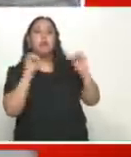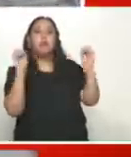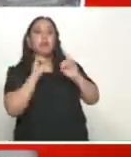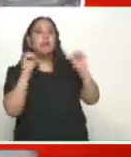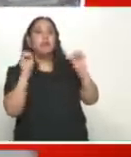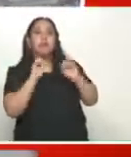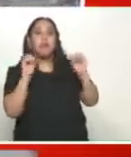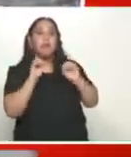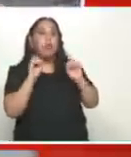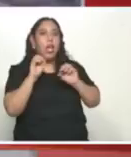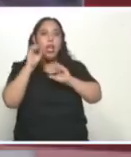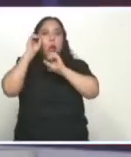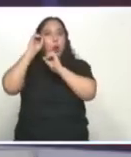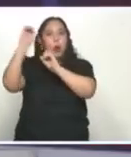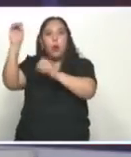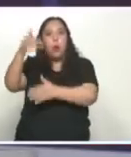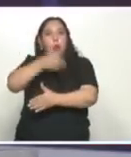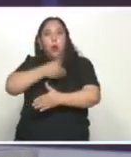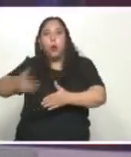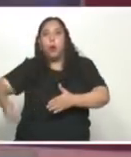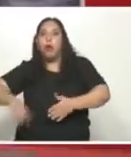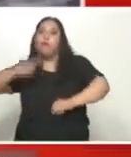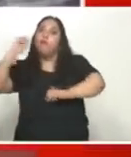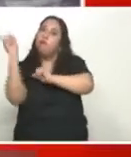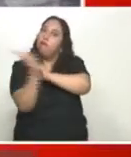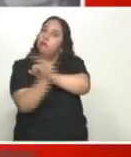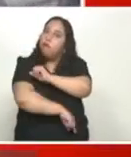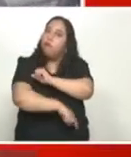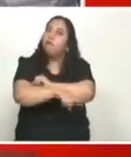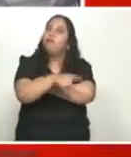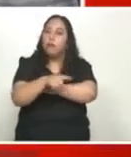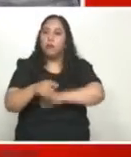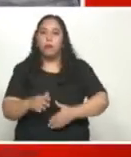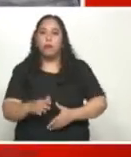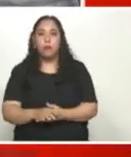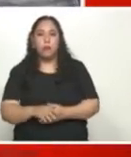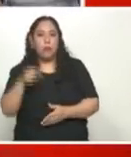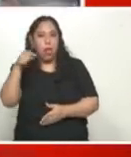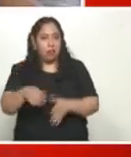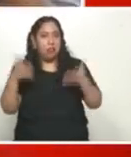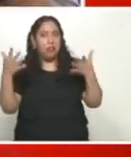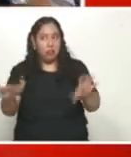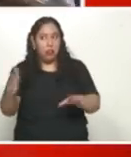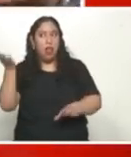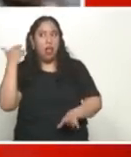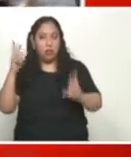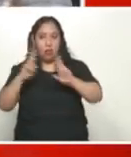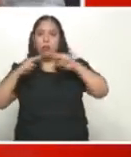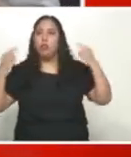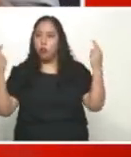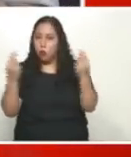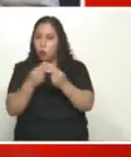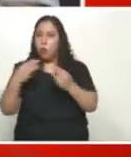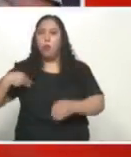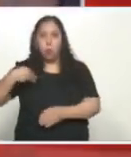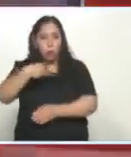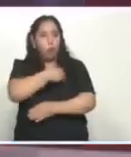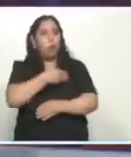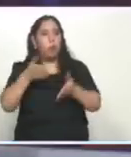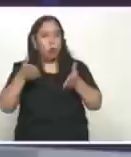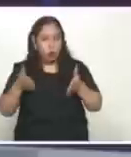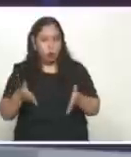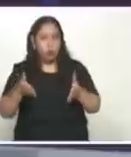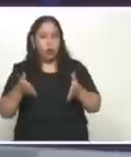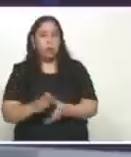renunciado. ¿Ya han renunciado, ministro? Sí, Pedro Barquero renunció. Y hay otros que ya van a ir renunciando, porque es que